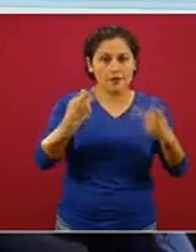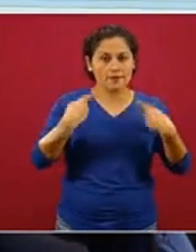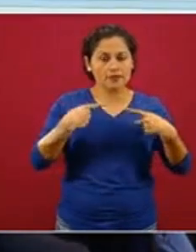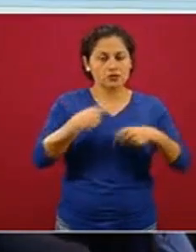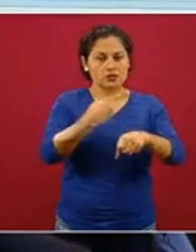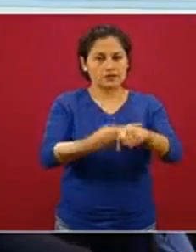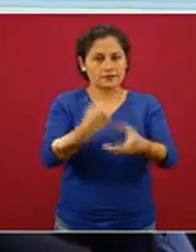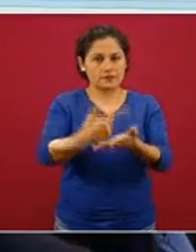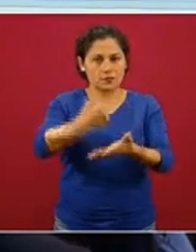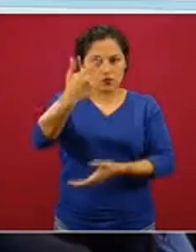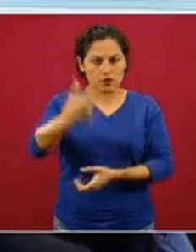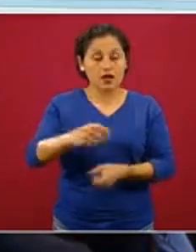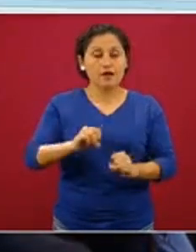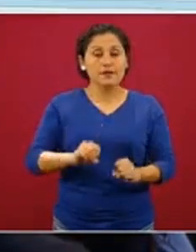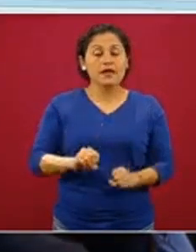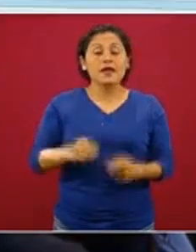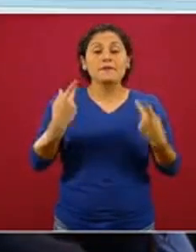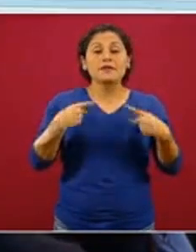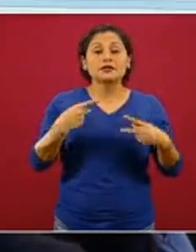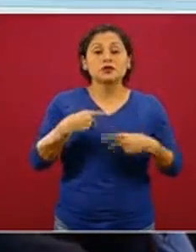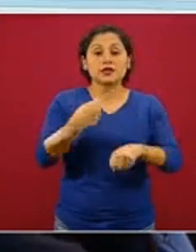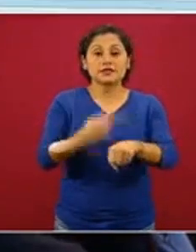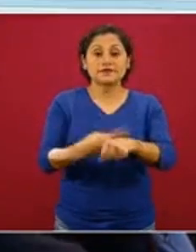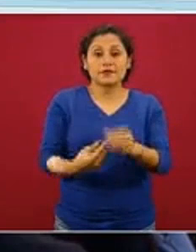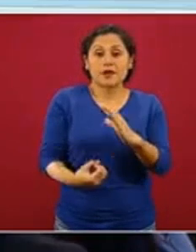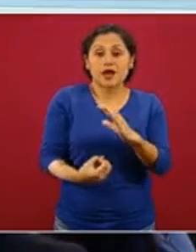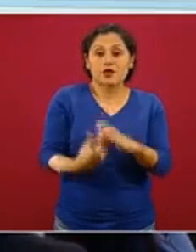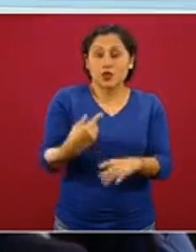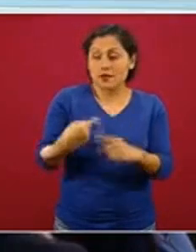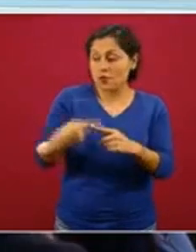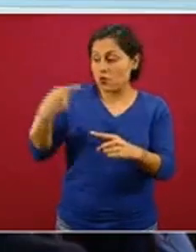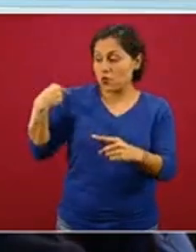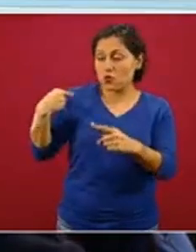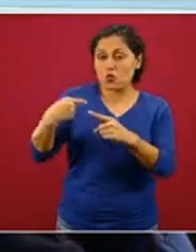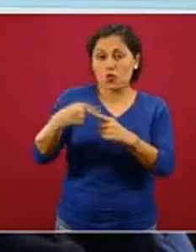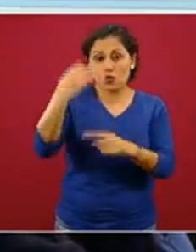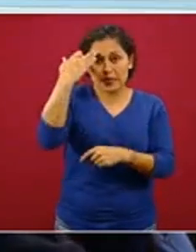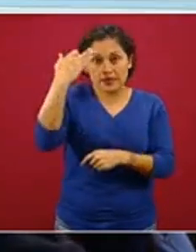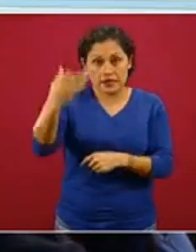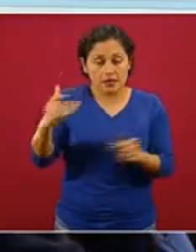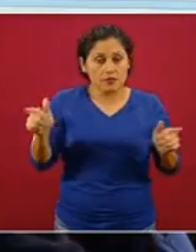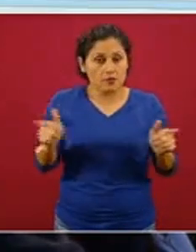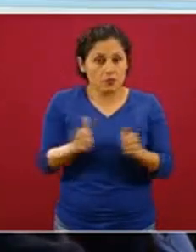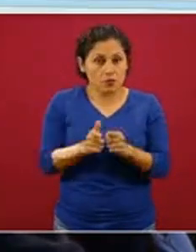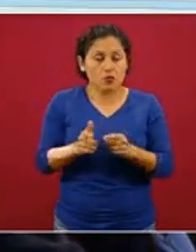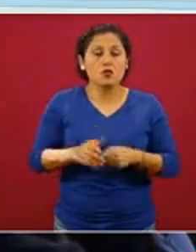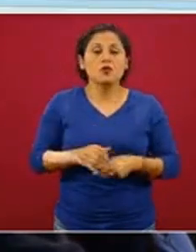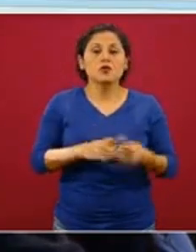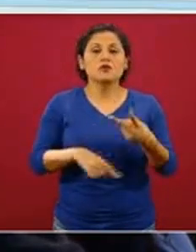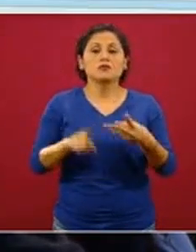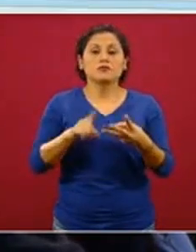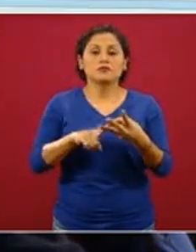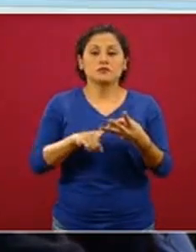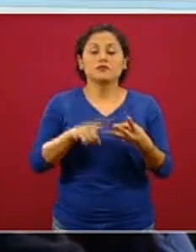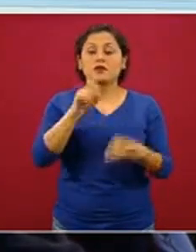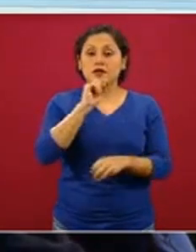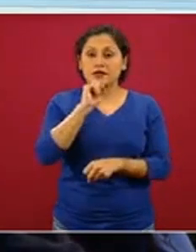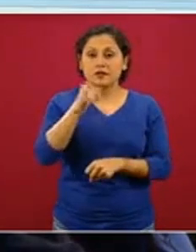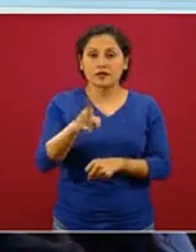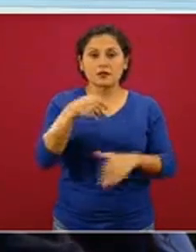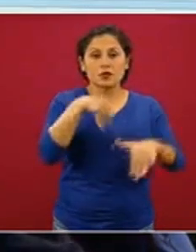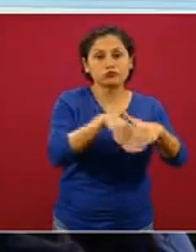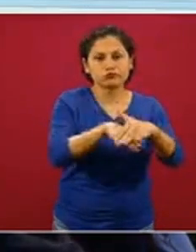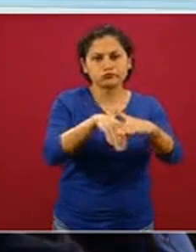ocurrencia de nuevos casos, la velocidad a la que se registran los nuevos casos, la velocidad a la que se ocupan los